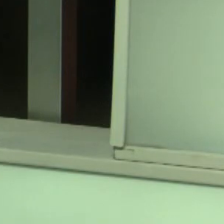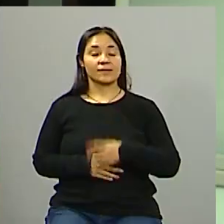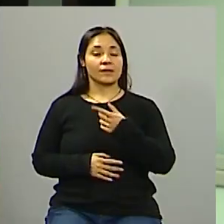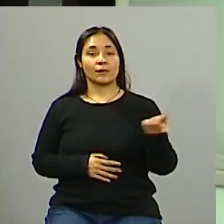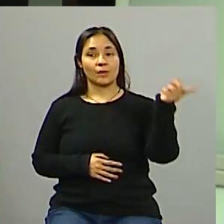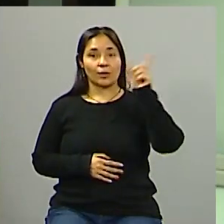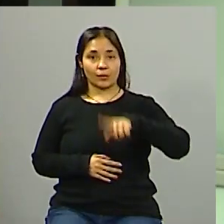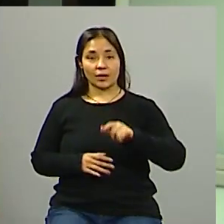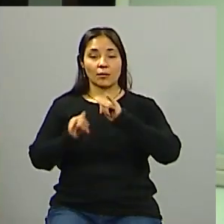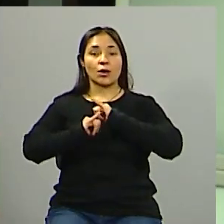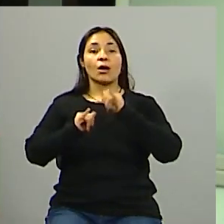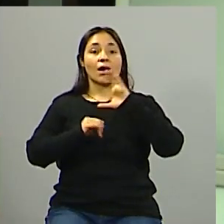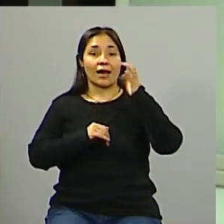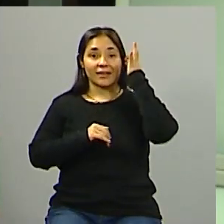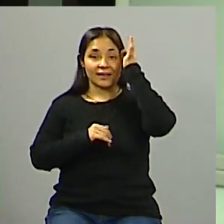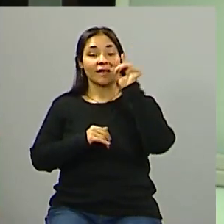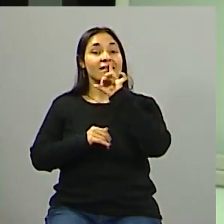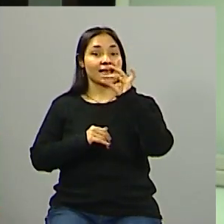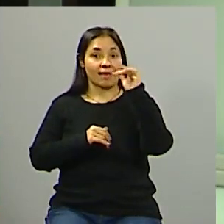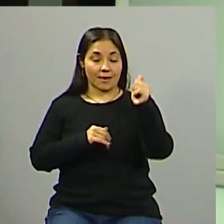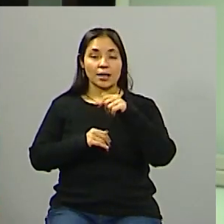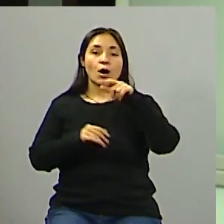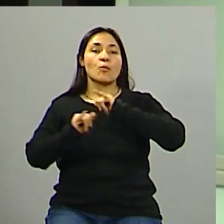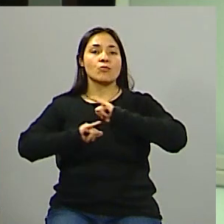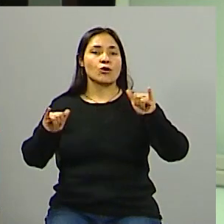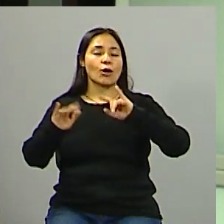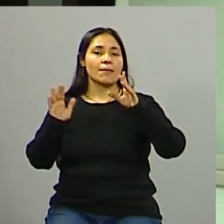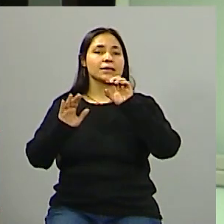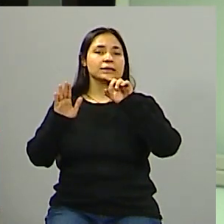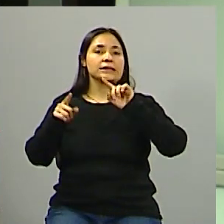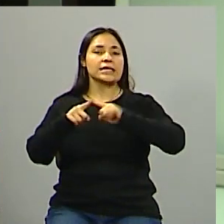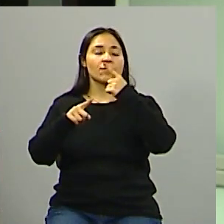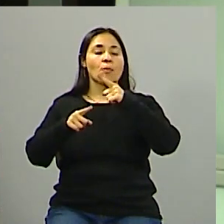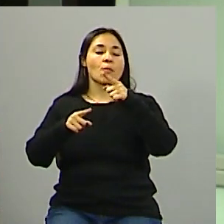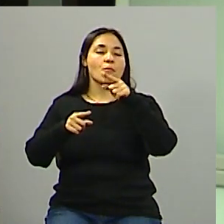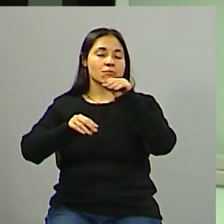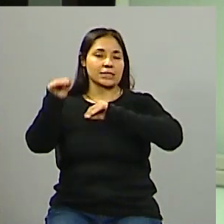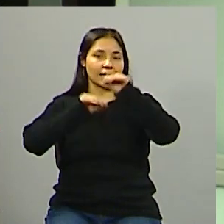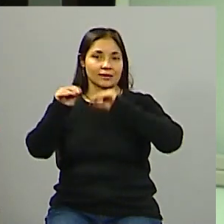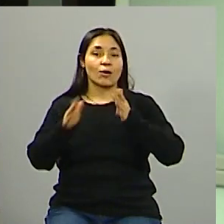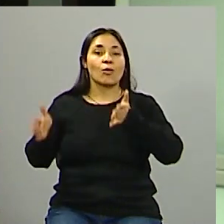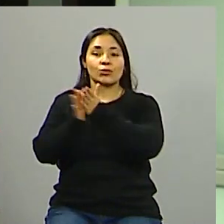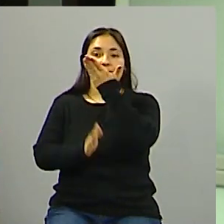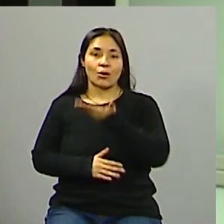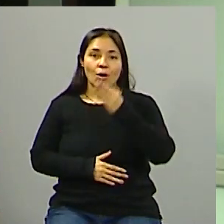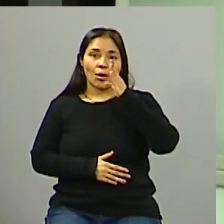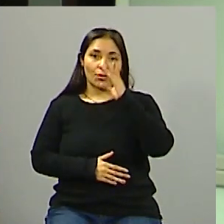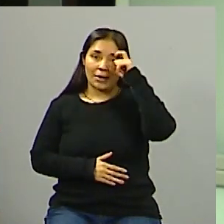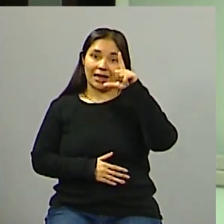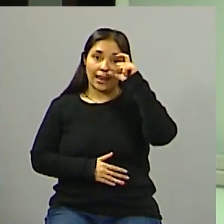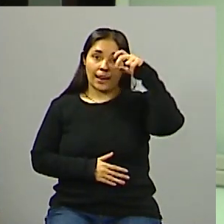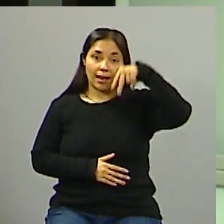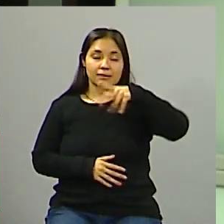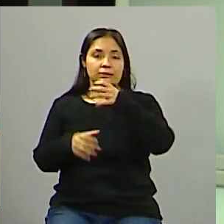Bueno, estamos de vuelta aquí en el 30 de la TDA, estamos haciendo Chat Político con Belén Álvarez Vargas, que es directora del Centro de Estudios de Vejeces y